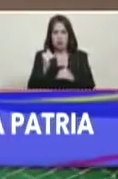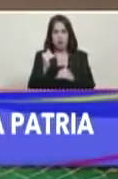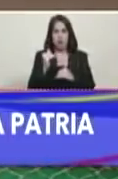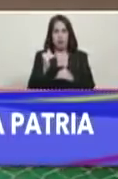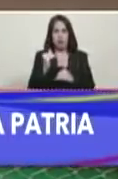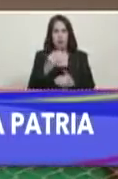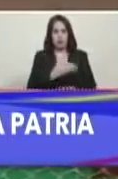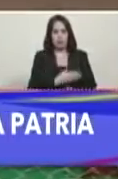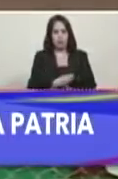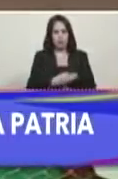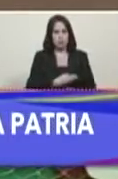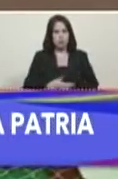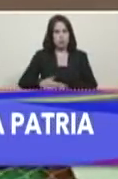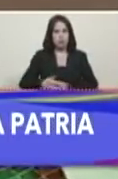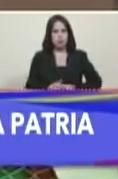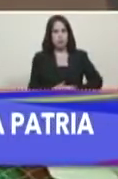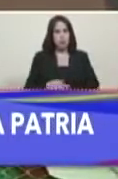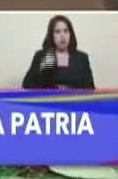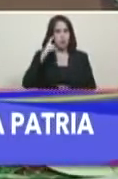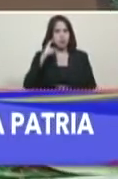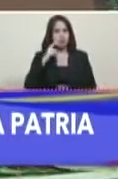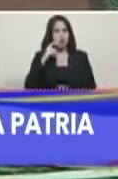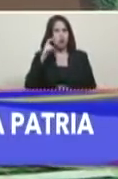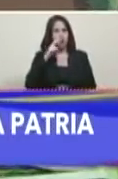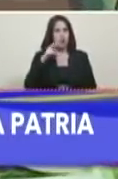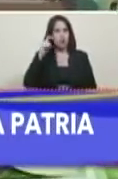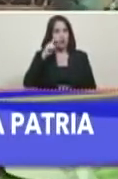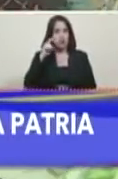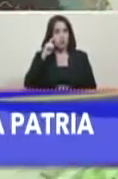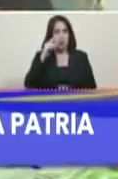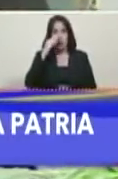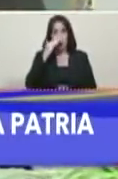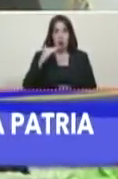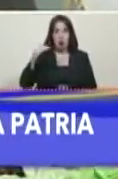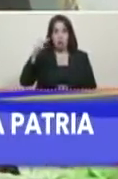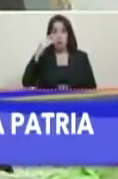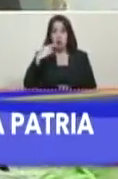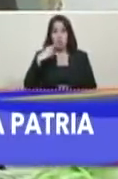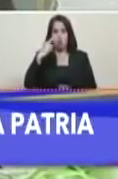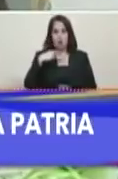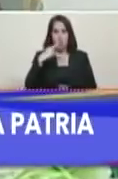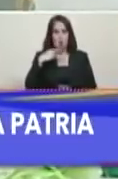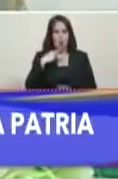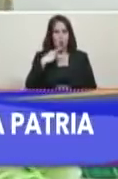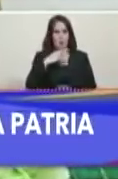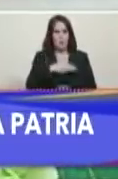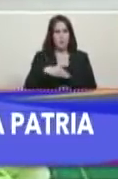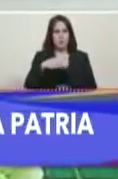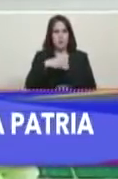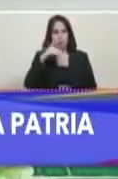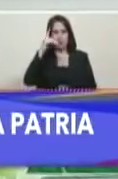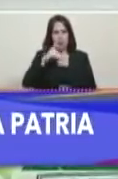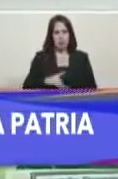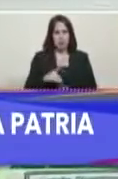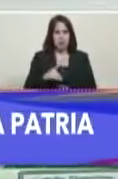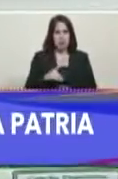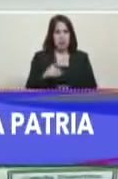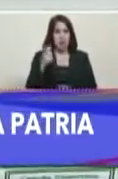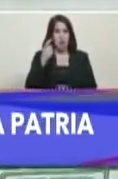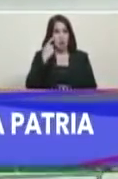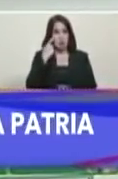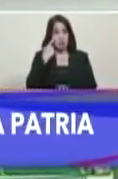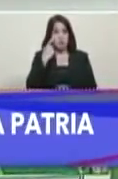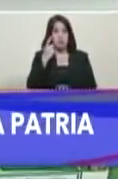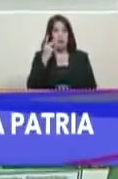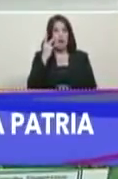materna con el color rosado, amor mayor con el color rojo, la misión José Gregorio Hernández con el color